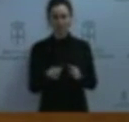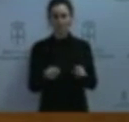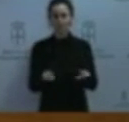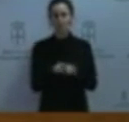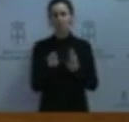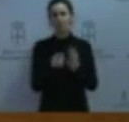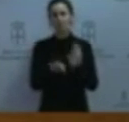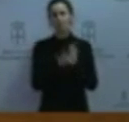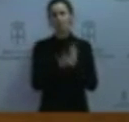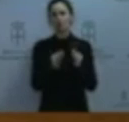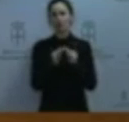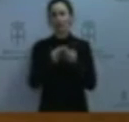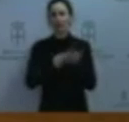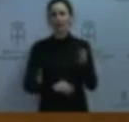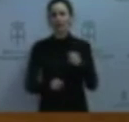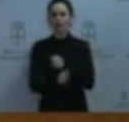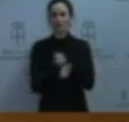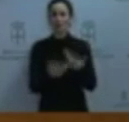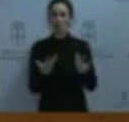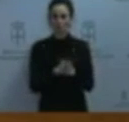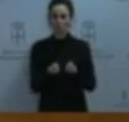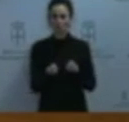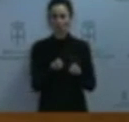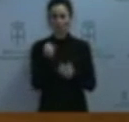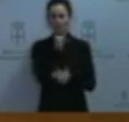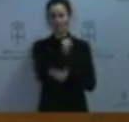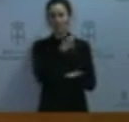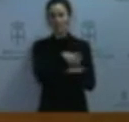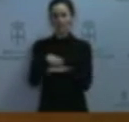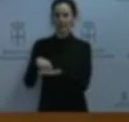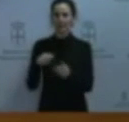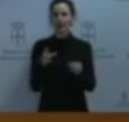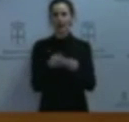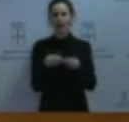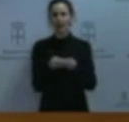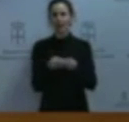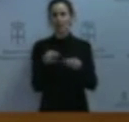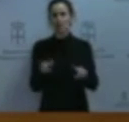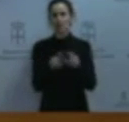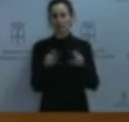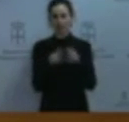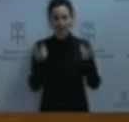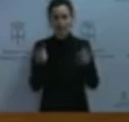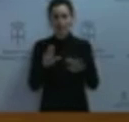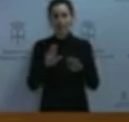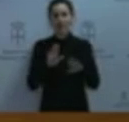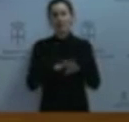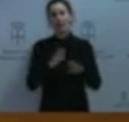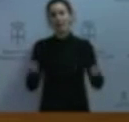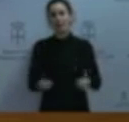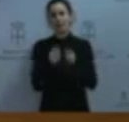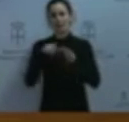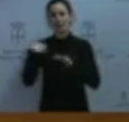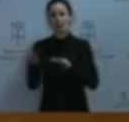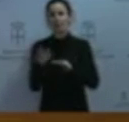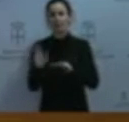punto que sería elaborar una estrategia en coordinación con otras instituciones y agentes sociales y profesionales para la promoción exterior, que este sería el